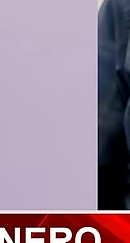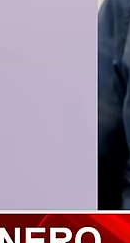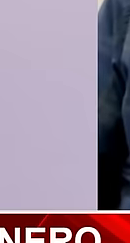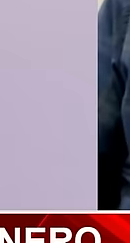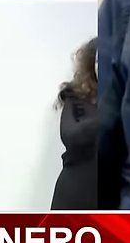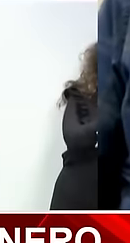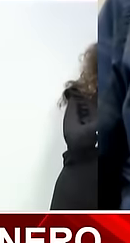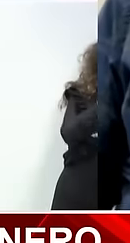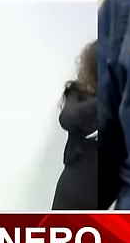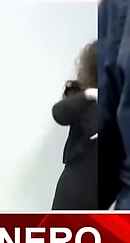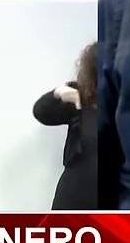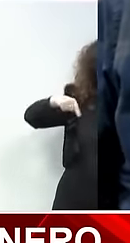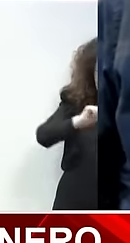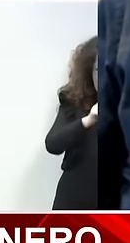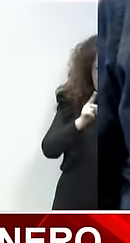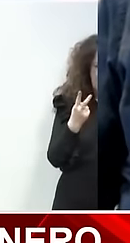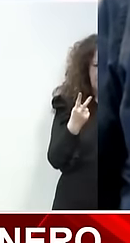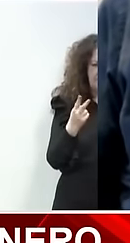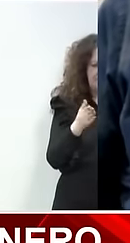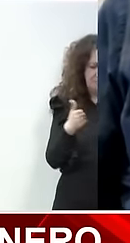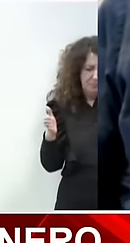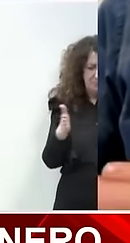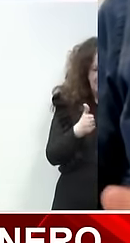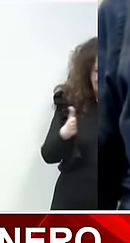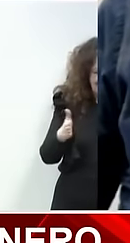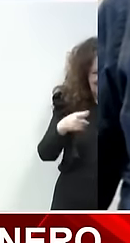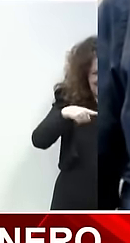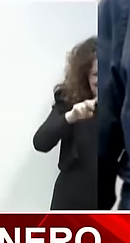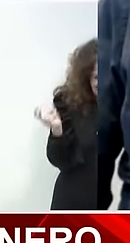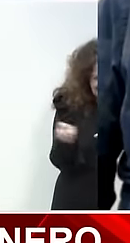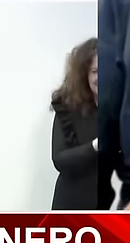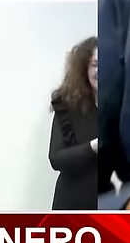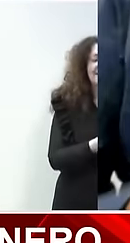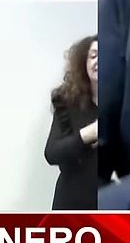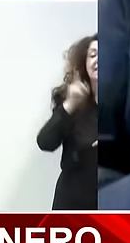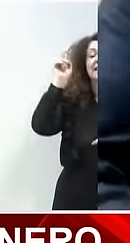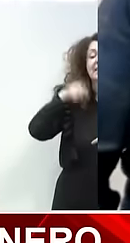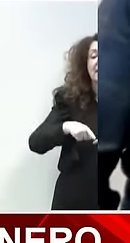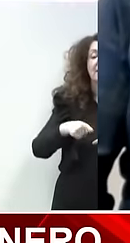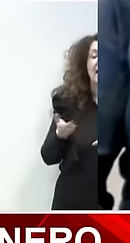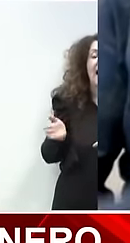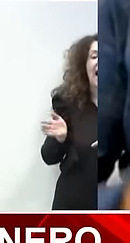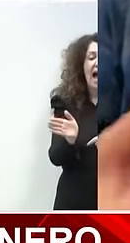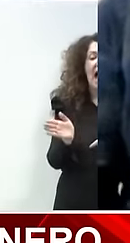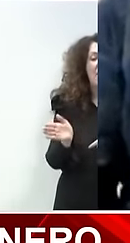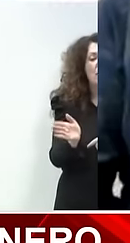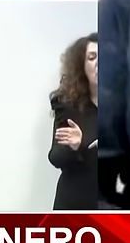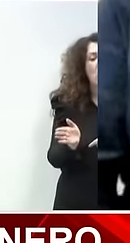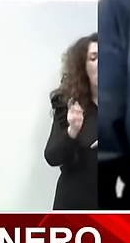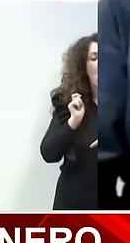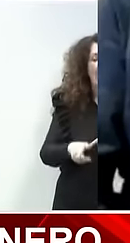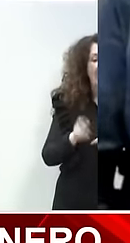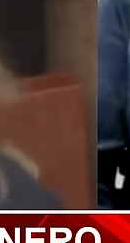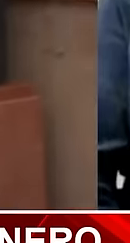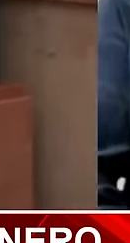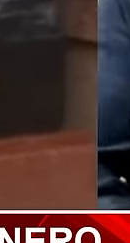Estado imputado que la Guardia Civil ha ido a cogerle el móvil, etcétera, y salga Sánchez y el ministro de Justicia